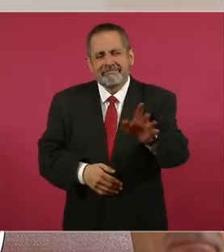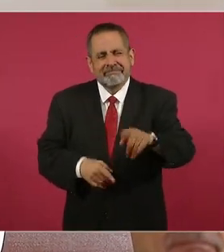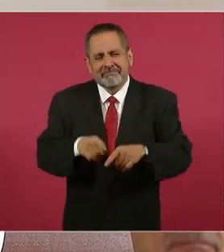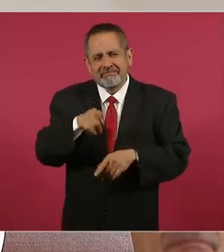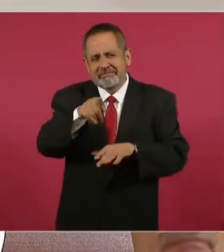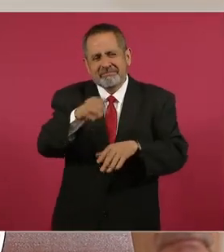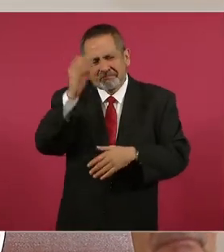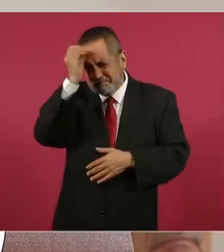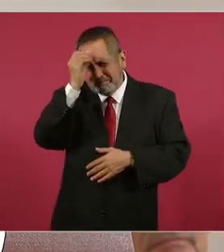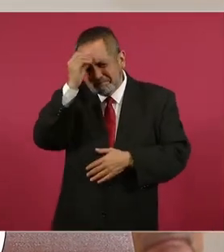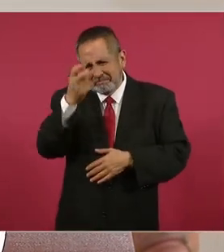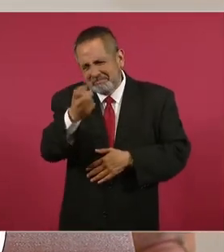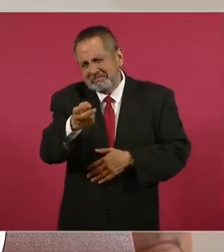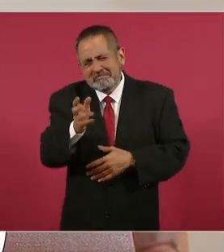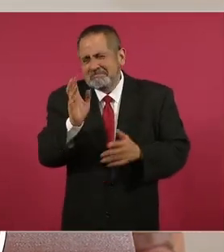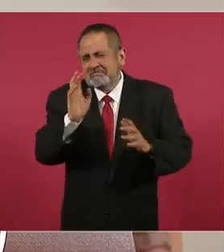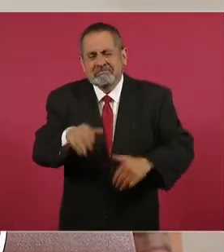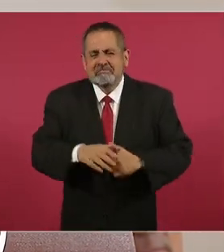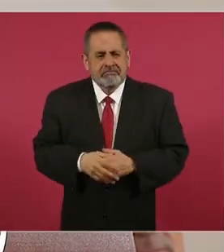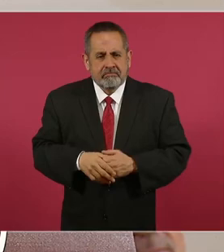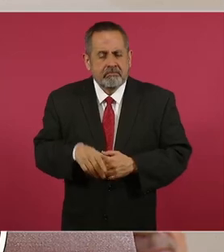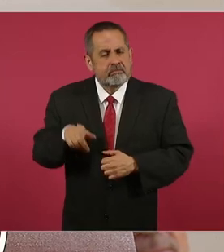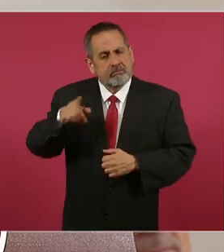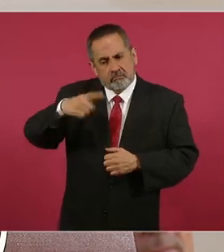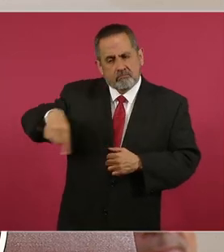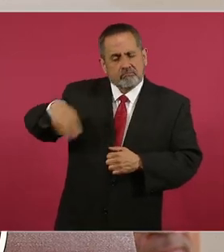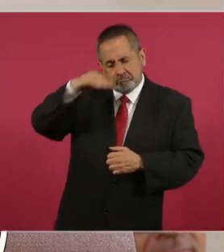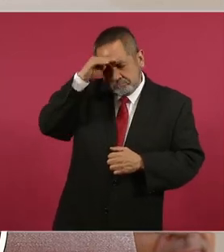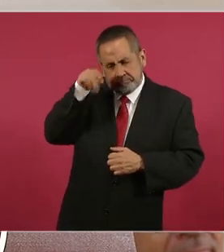opinar sobre eso. O sea, yo creo que ellos deben de